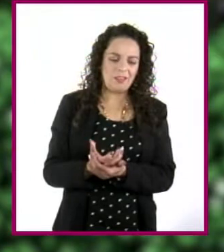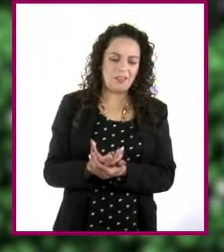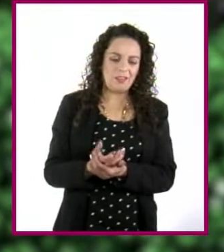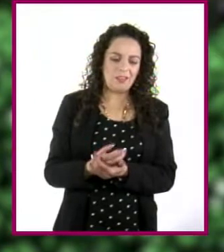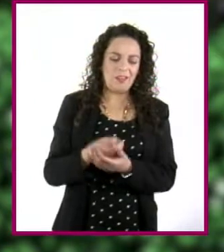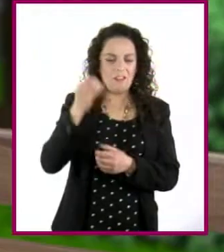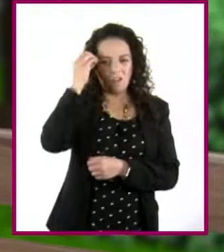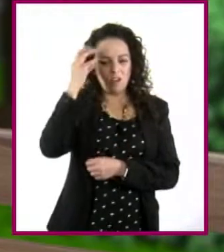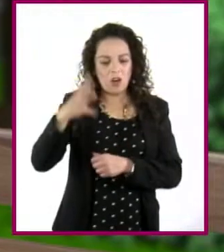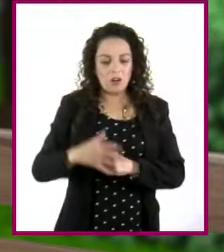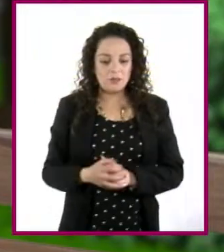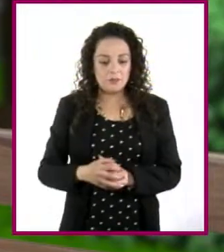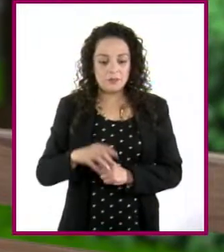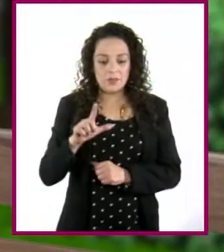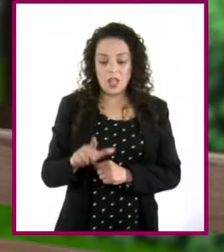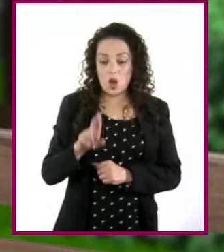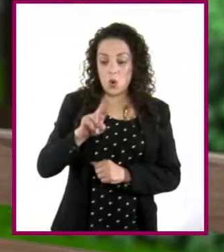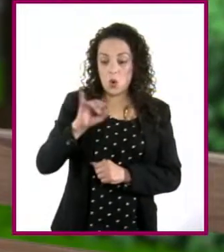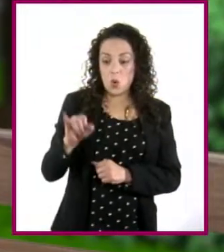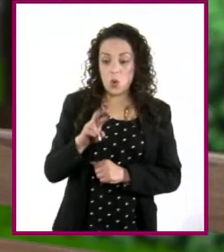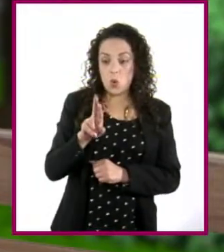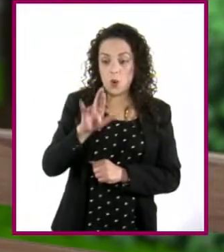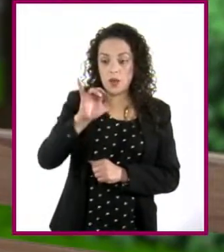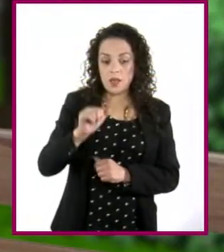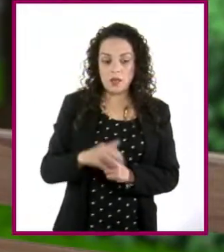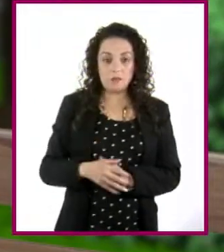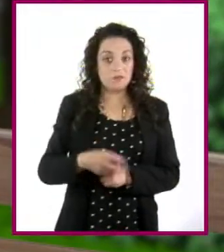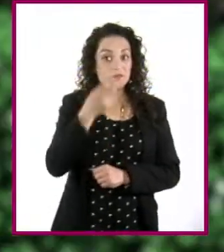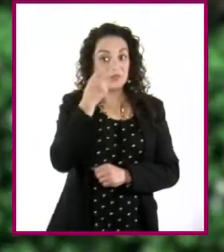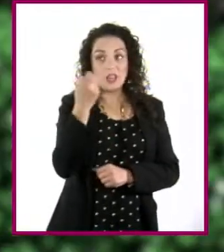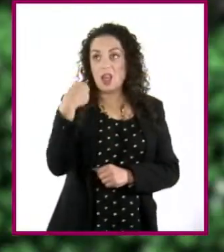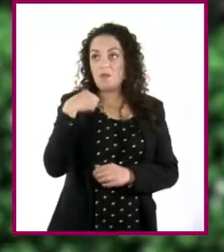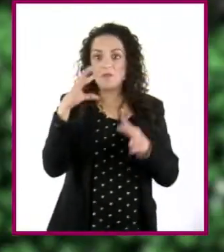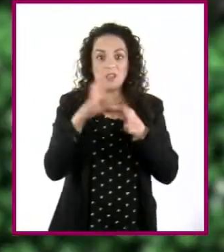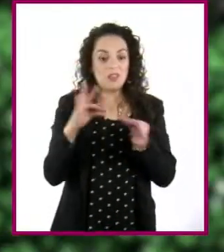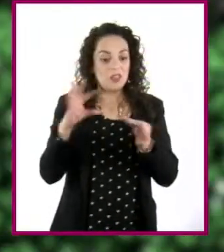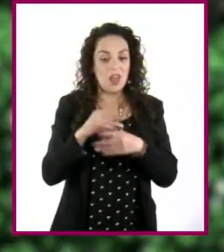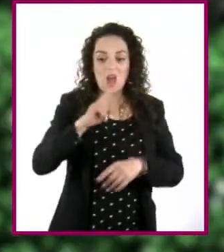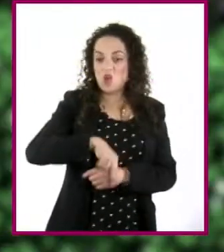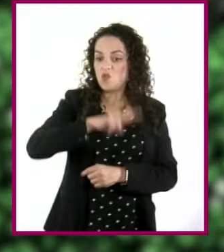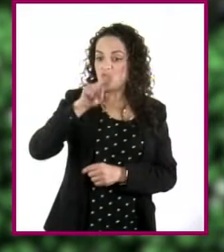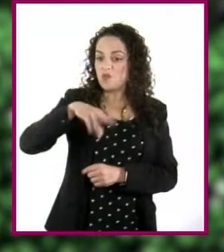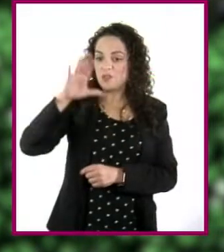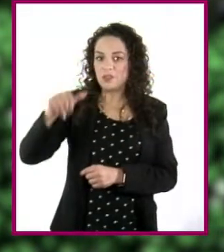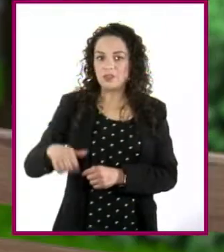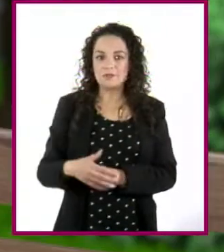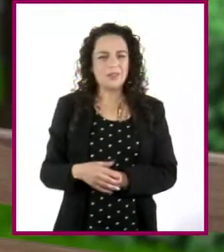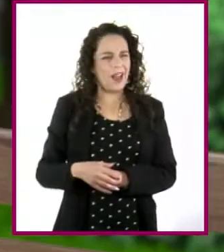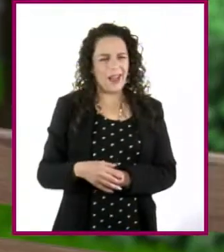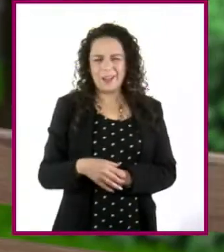y lujuria. Ay, ese nunca me lo explicaban. Ay, qué burro a mí.